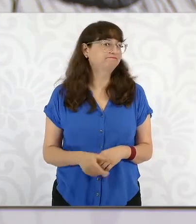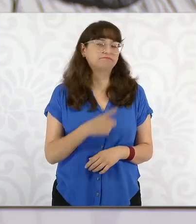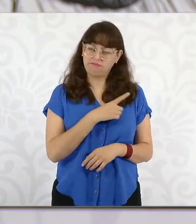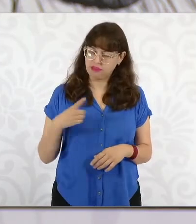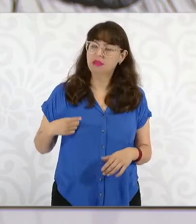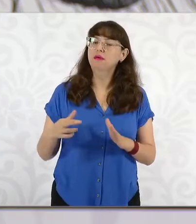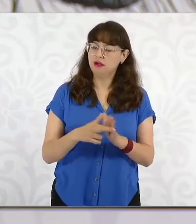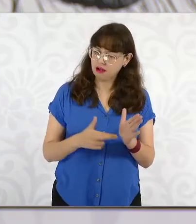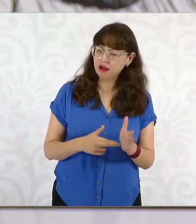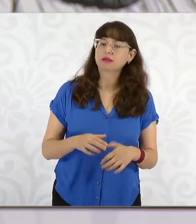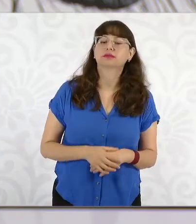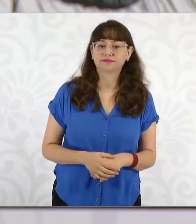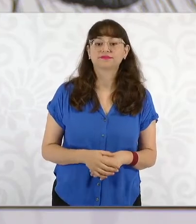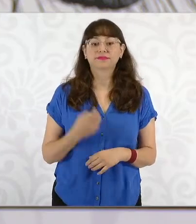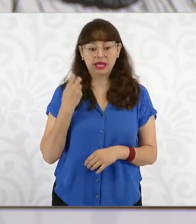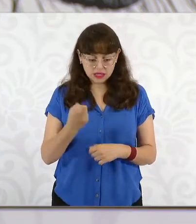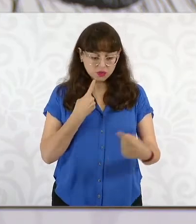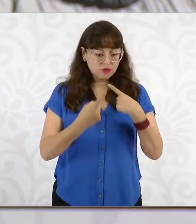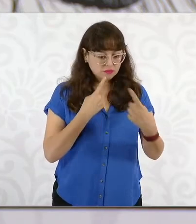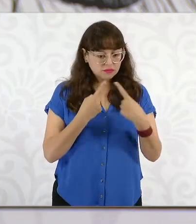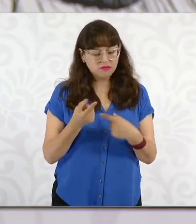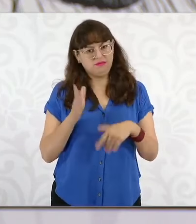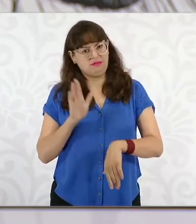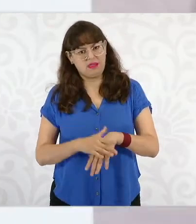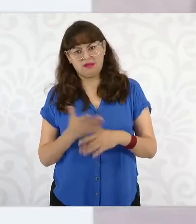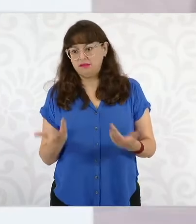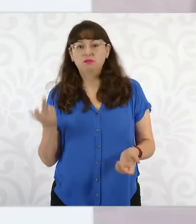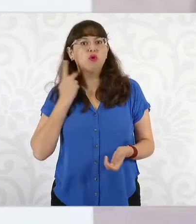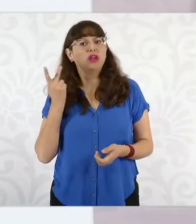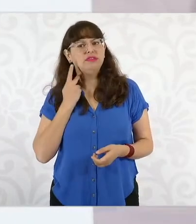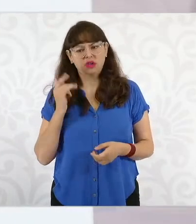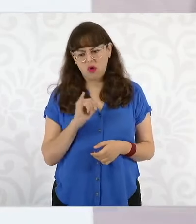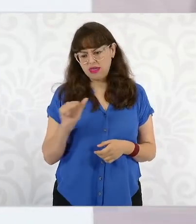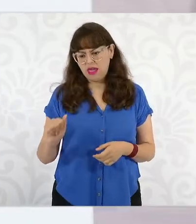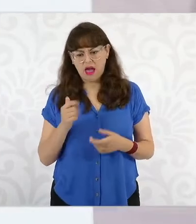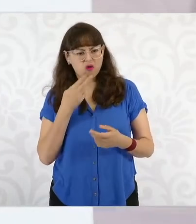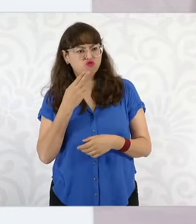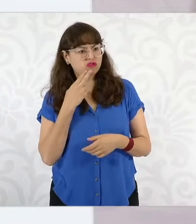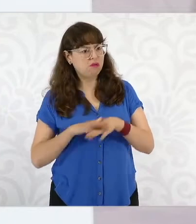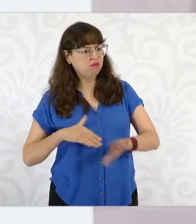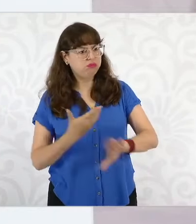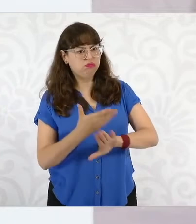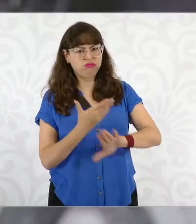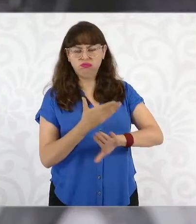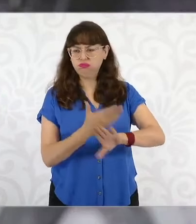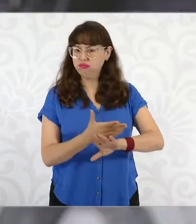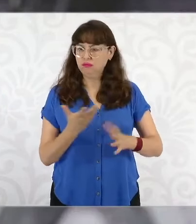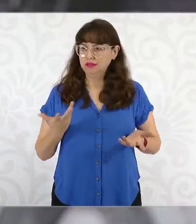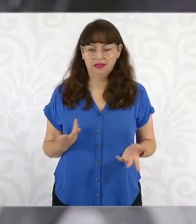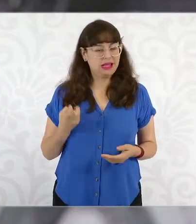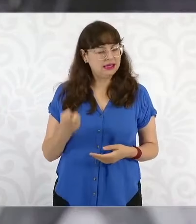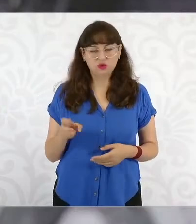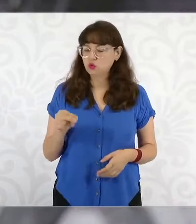debate por este uso particular político de las redes sociales en